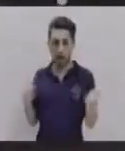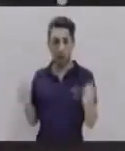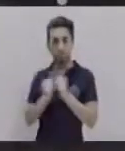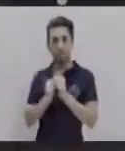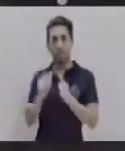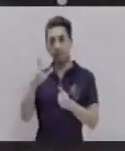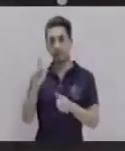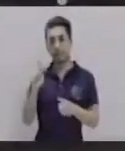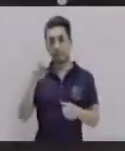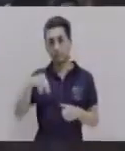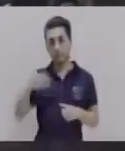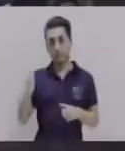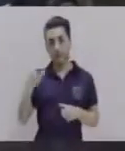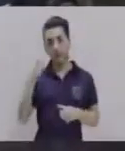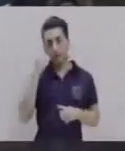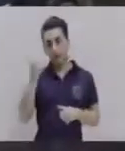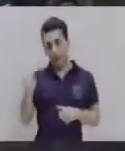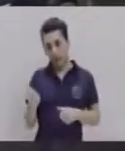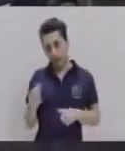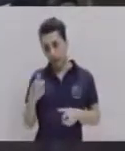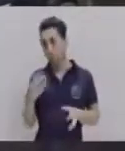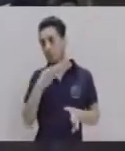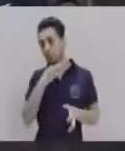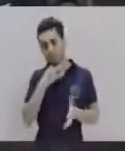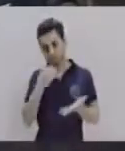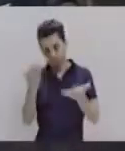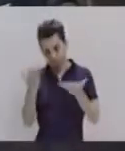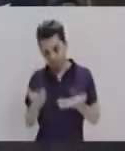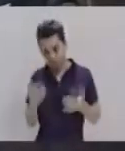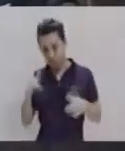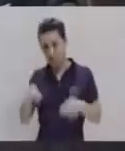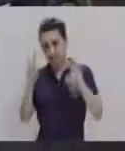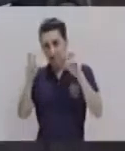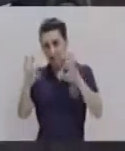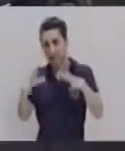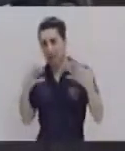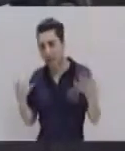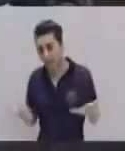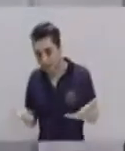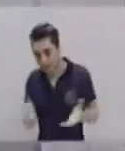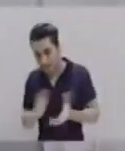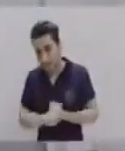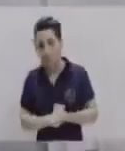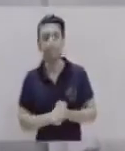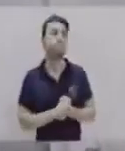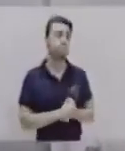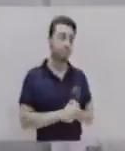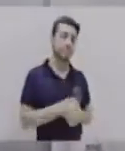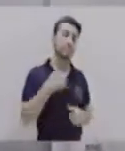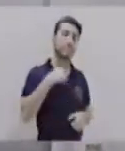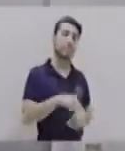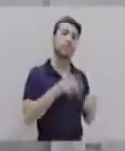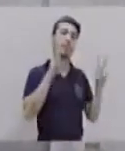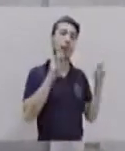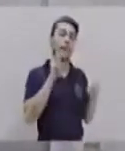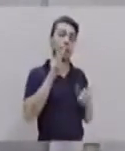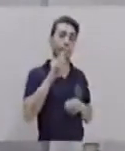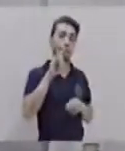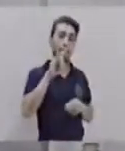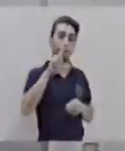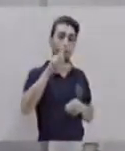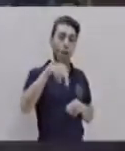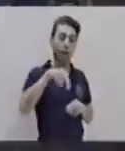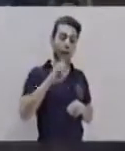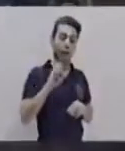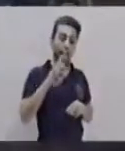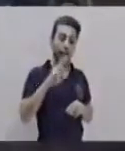licenciada María Batz. Licenciada, un placer tenerla por acá. ¿Sobre qué tema vamos a platicar? Sobre la vulnerabilidad para